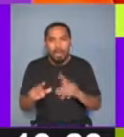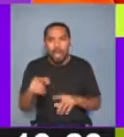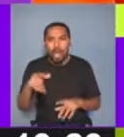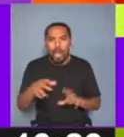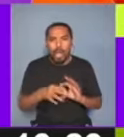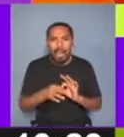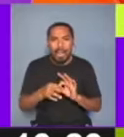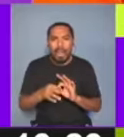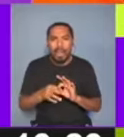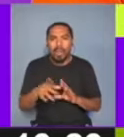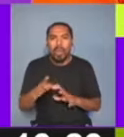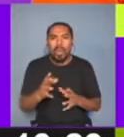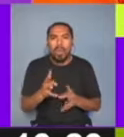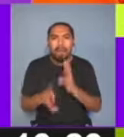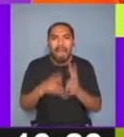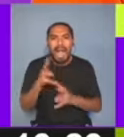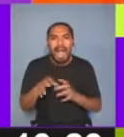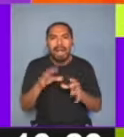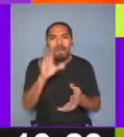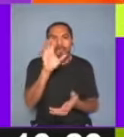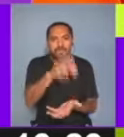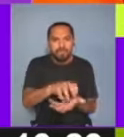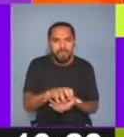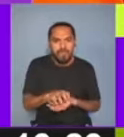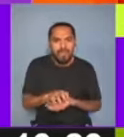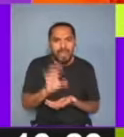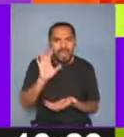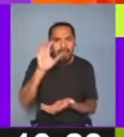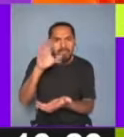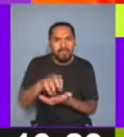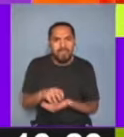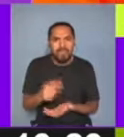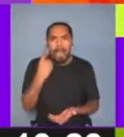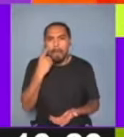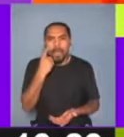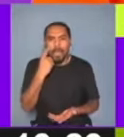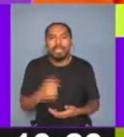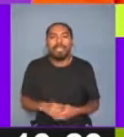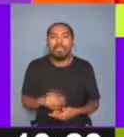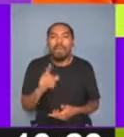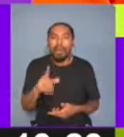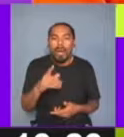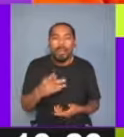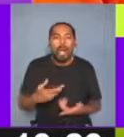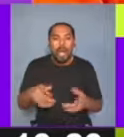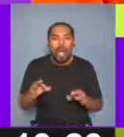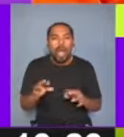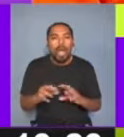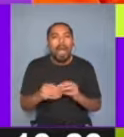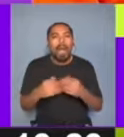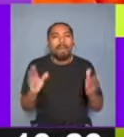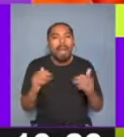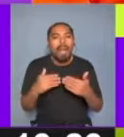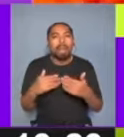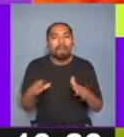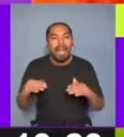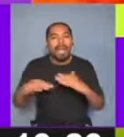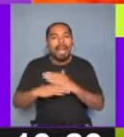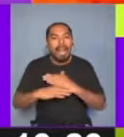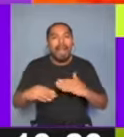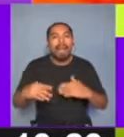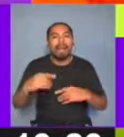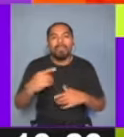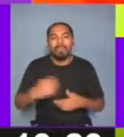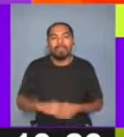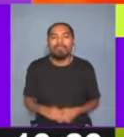con maquinaria del municipio y de ver la provincia para ir Estableciendo el tránsito vehicular hay afectaciones en